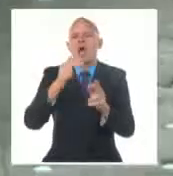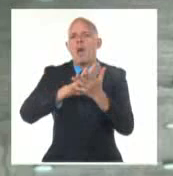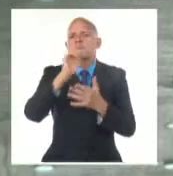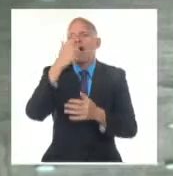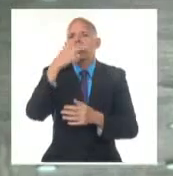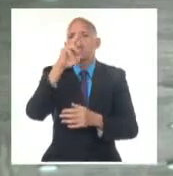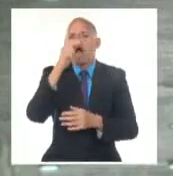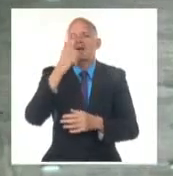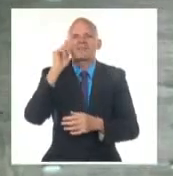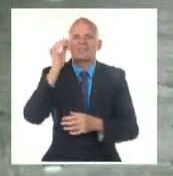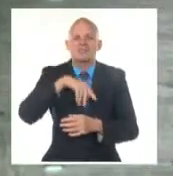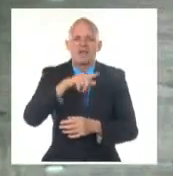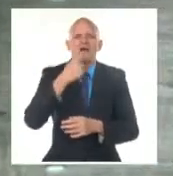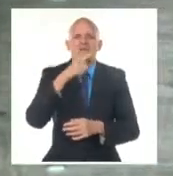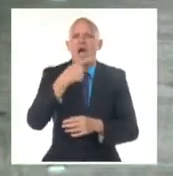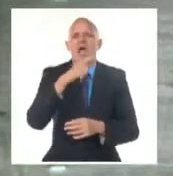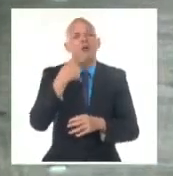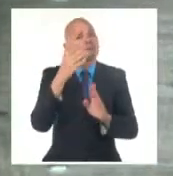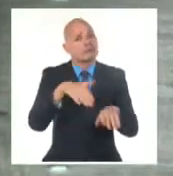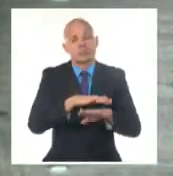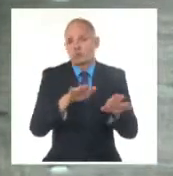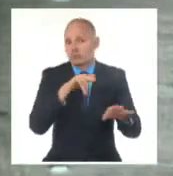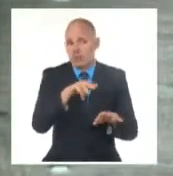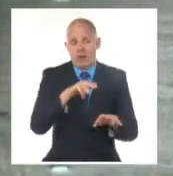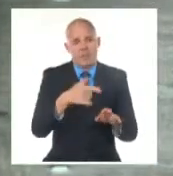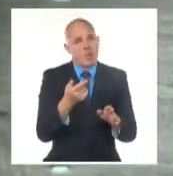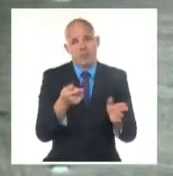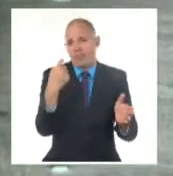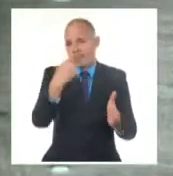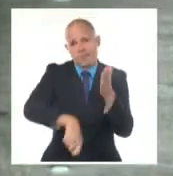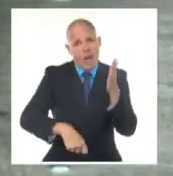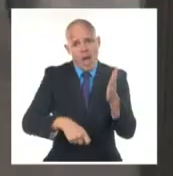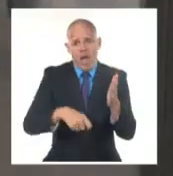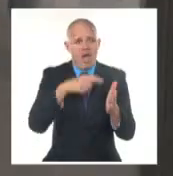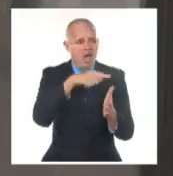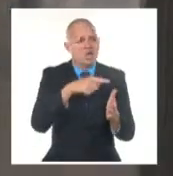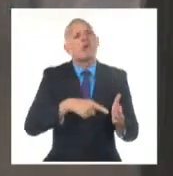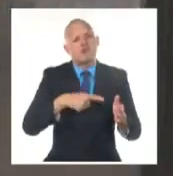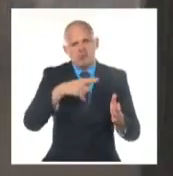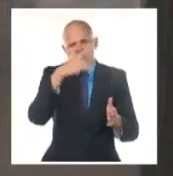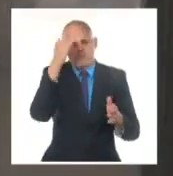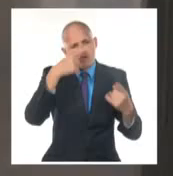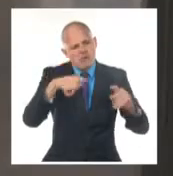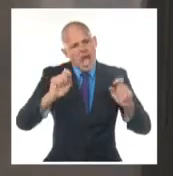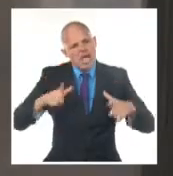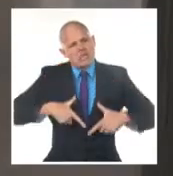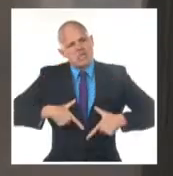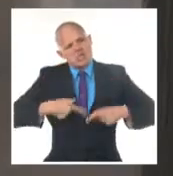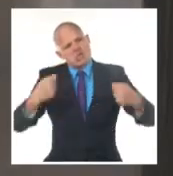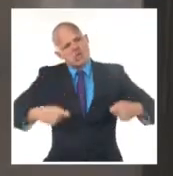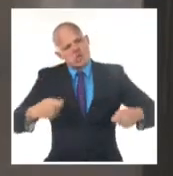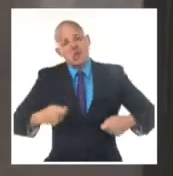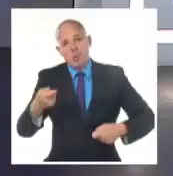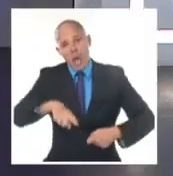participar en graves delitos cometidos contra el país, de acuerdo con la sentencia del Tribunal Supremo de Justicia.